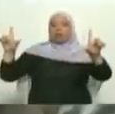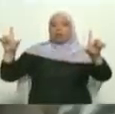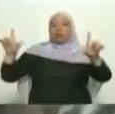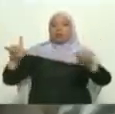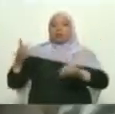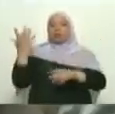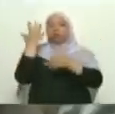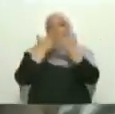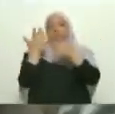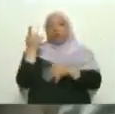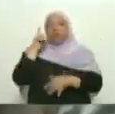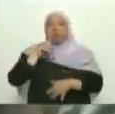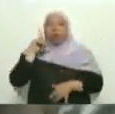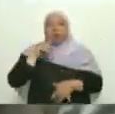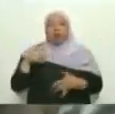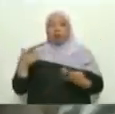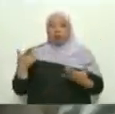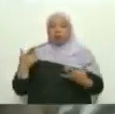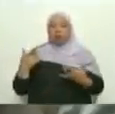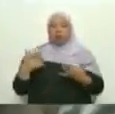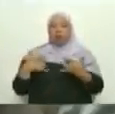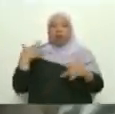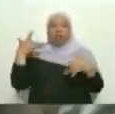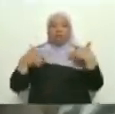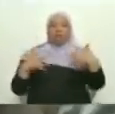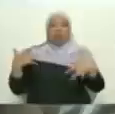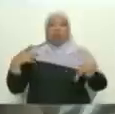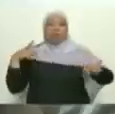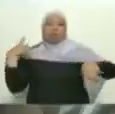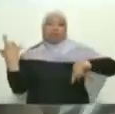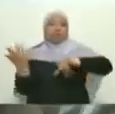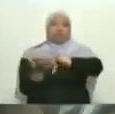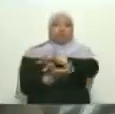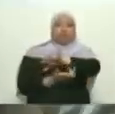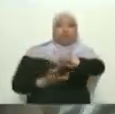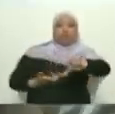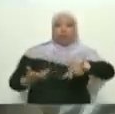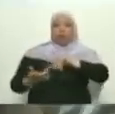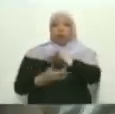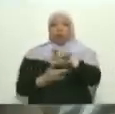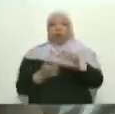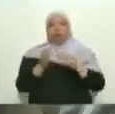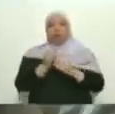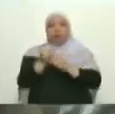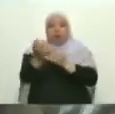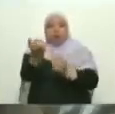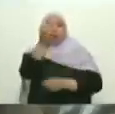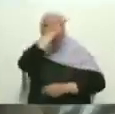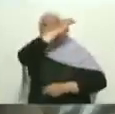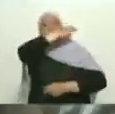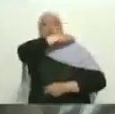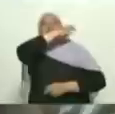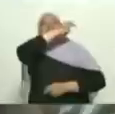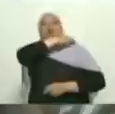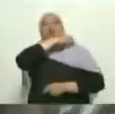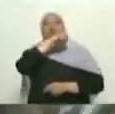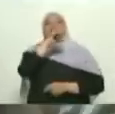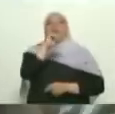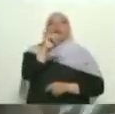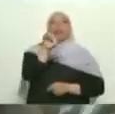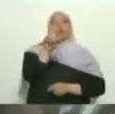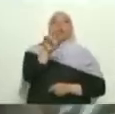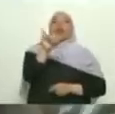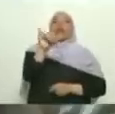Dichas acciones criminales fueron ejecutadas con la participación directa del teniente coronel Ilich Sánchez